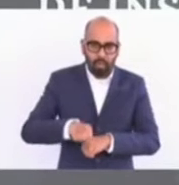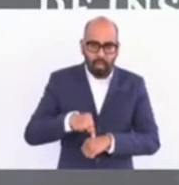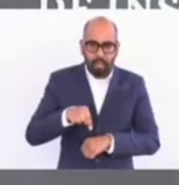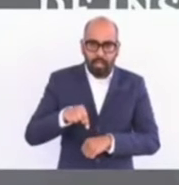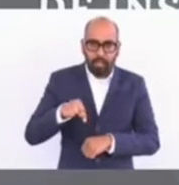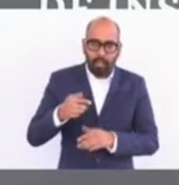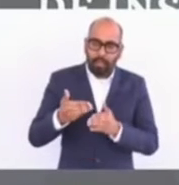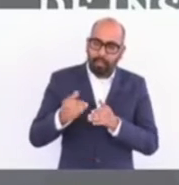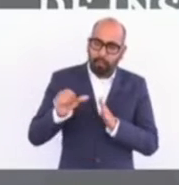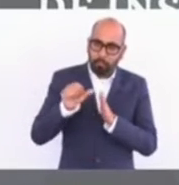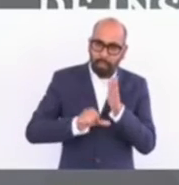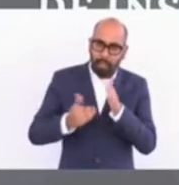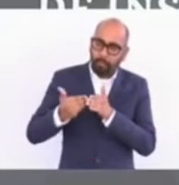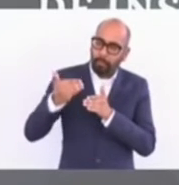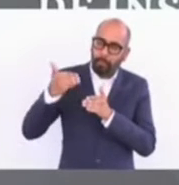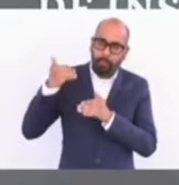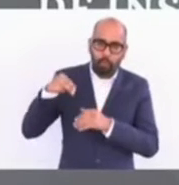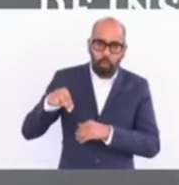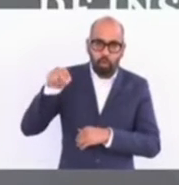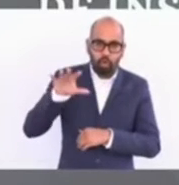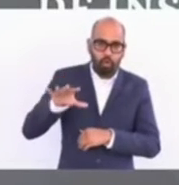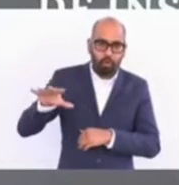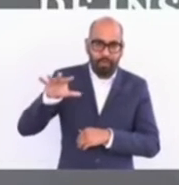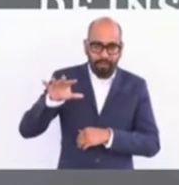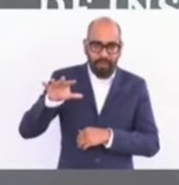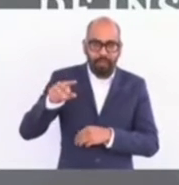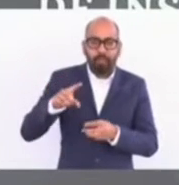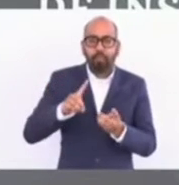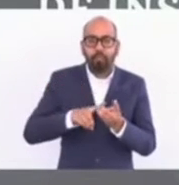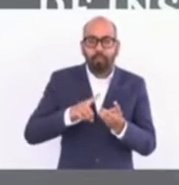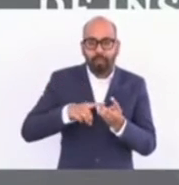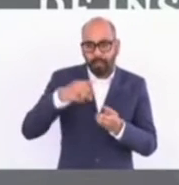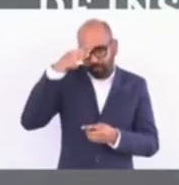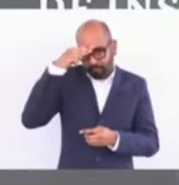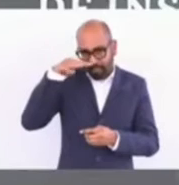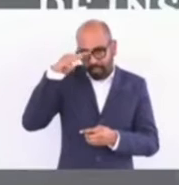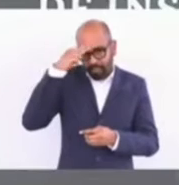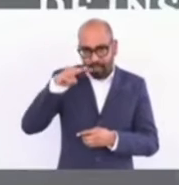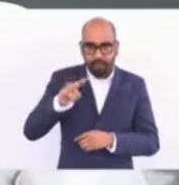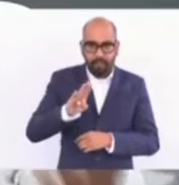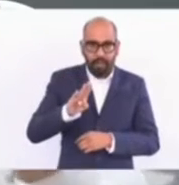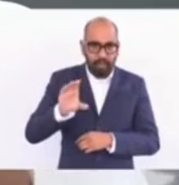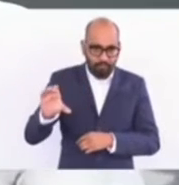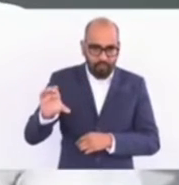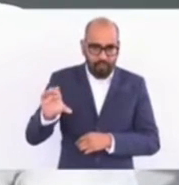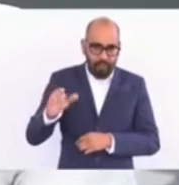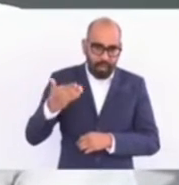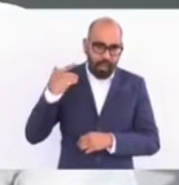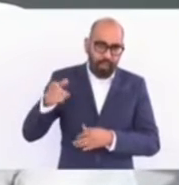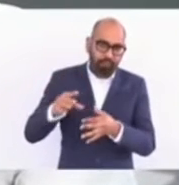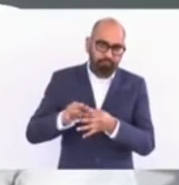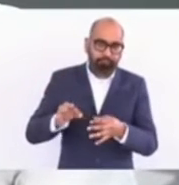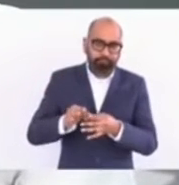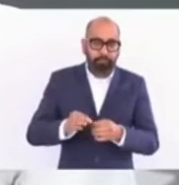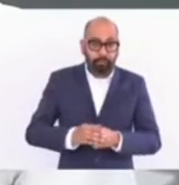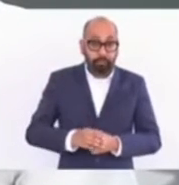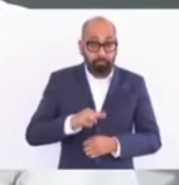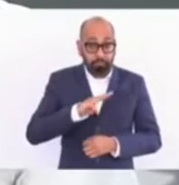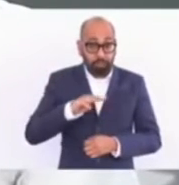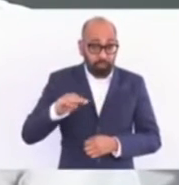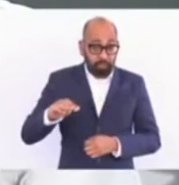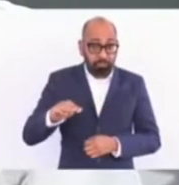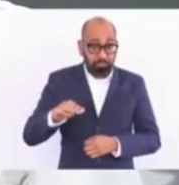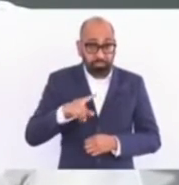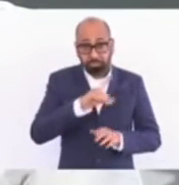meses mismo que se realizó en mexicalli baja california michoacán recibe remesas